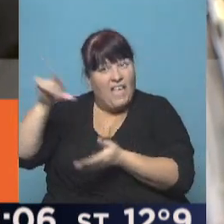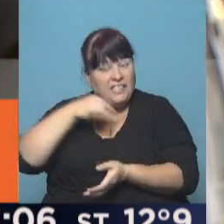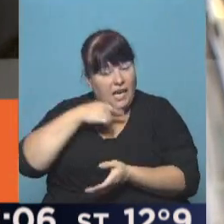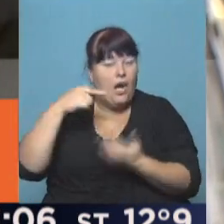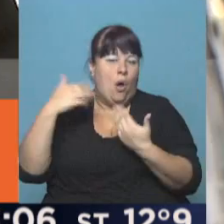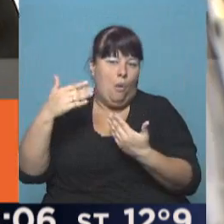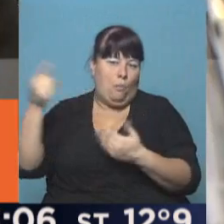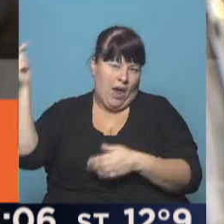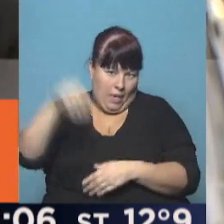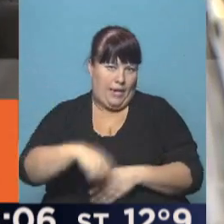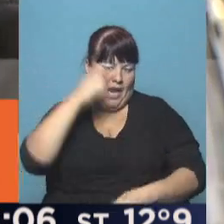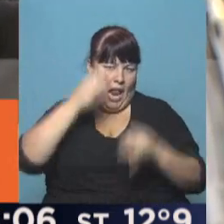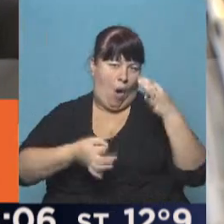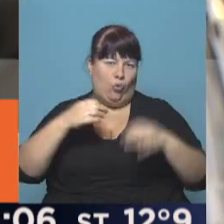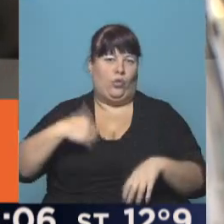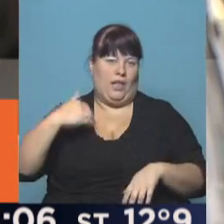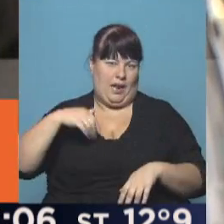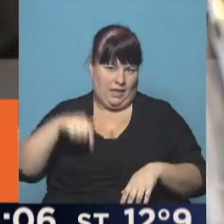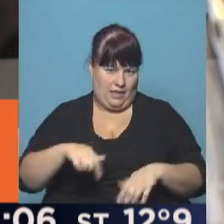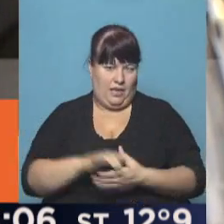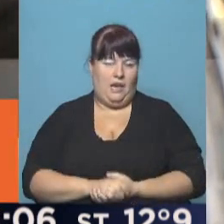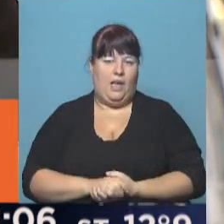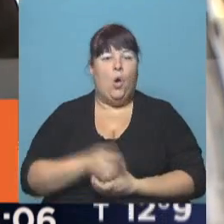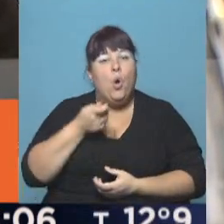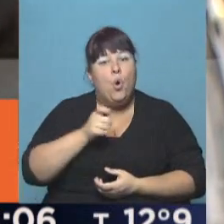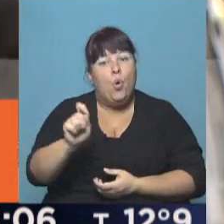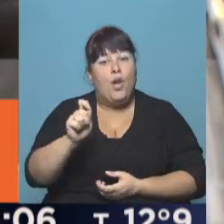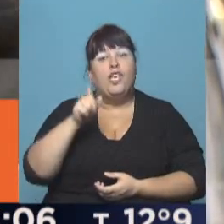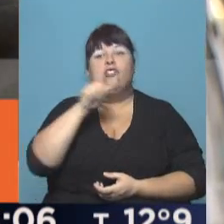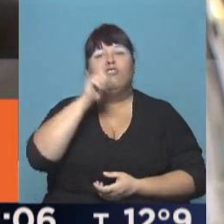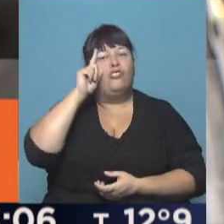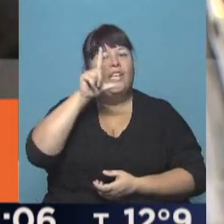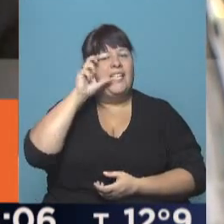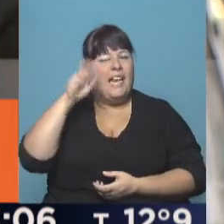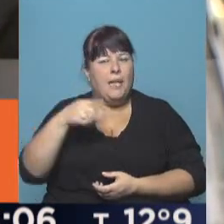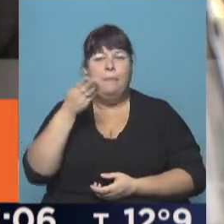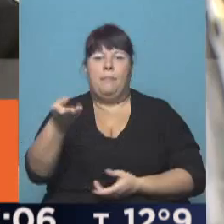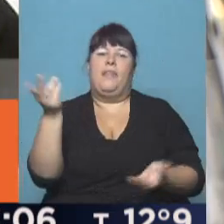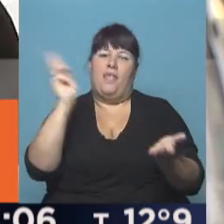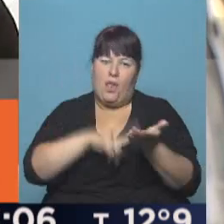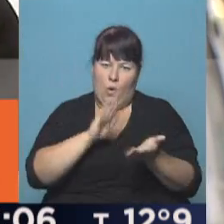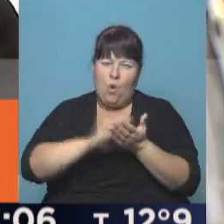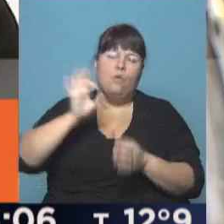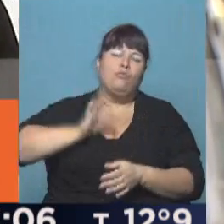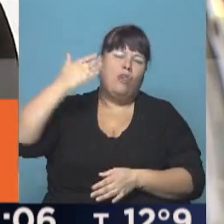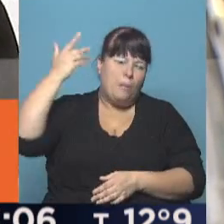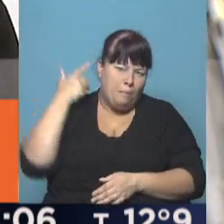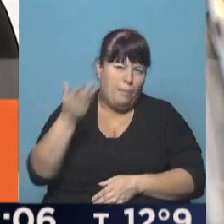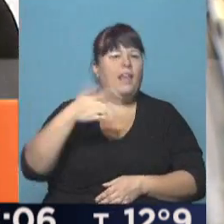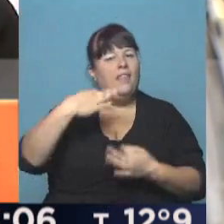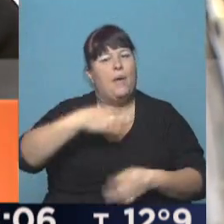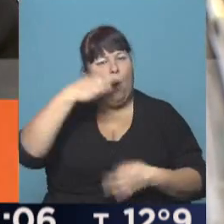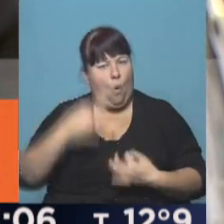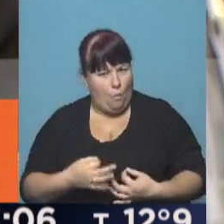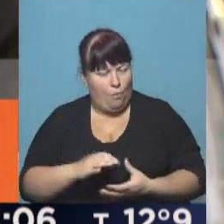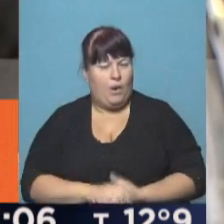que comparezca ante la justicia argentina, que el juicio a Tejeldín, que la Cámara ha pedido que se vuelva a hacer desde hace muchos años, efectivamente se